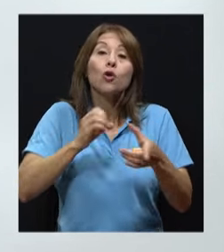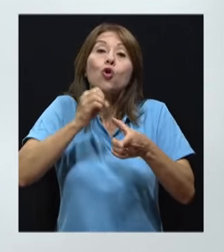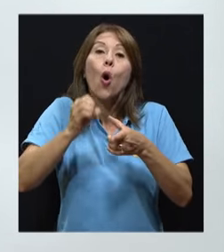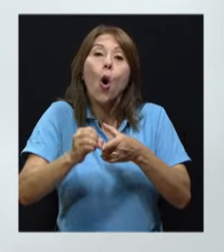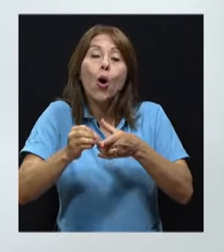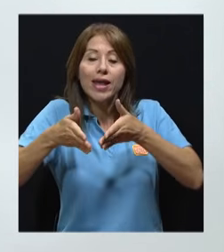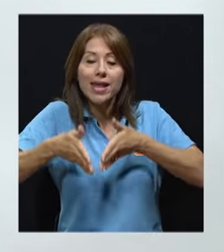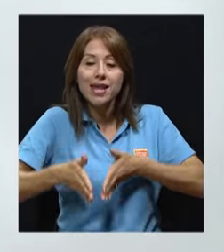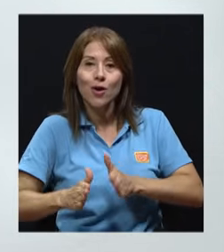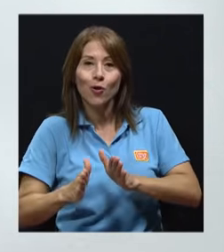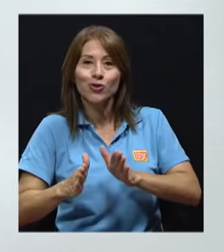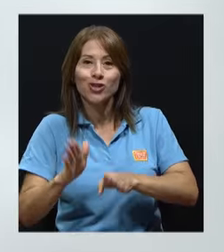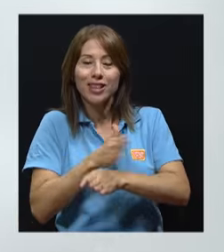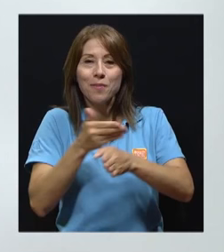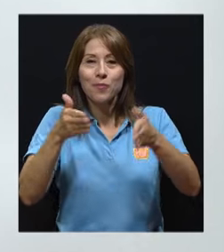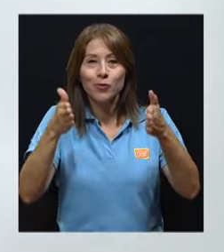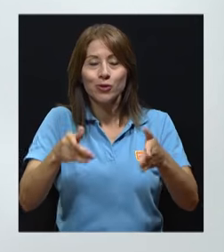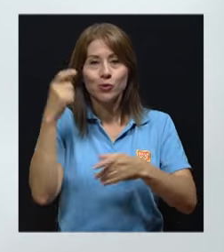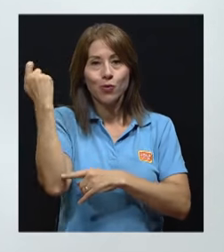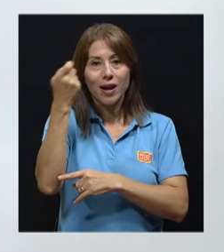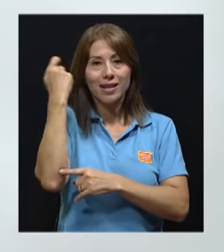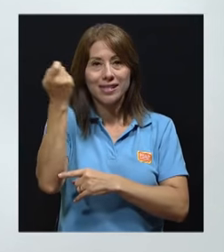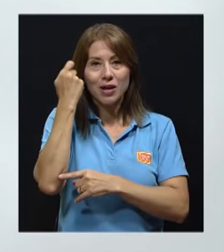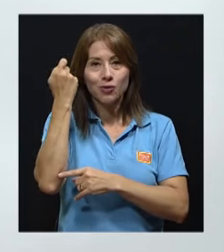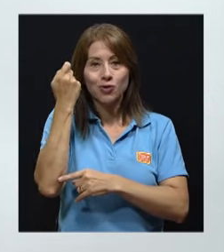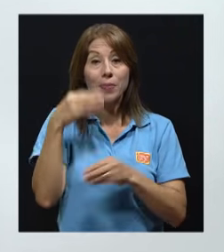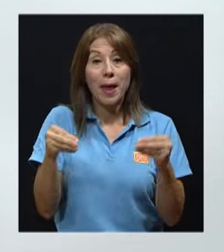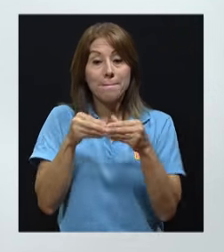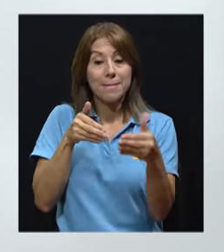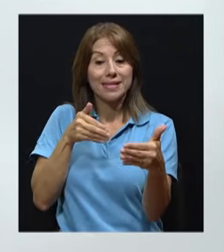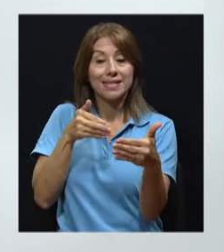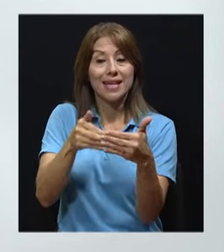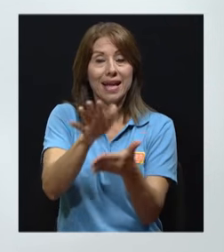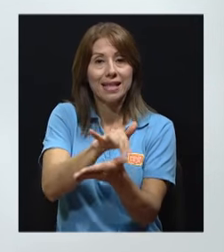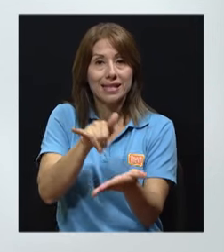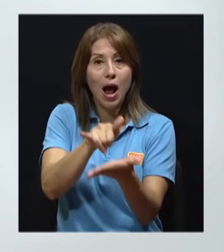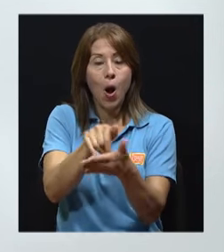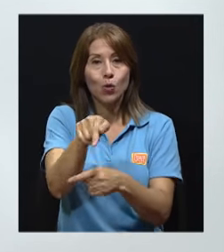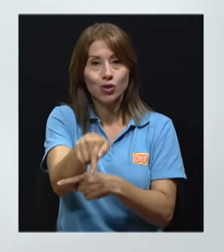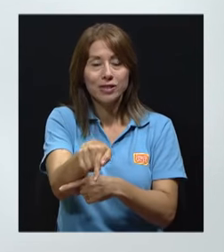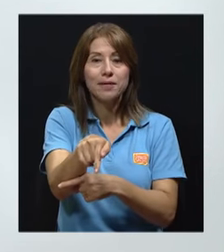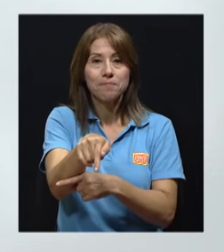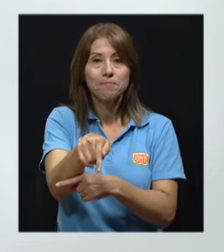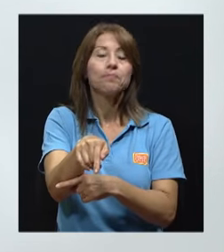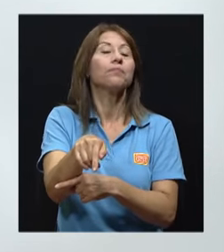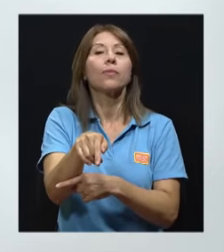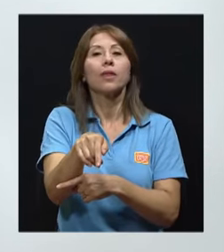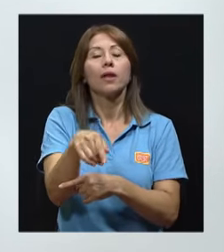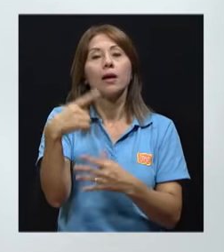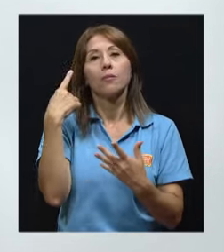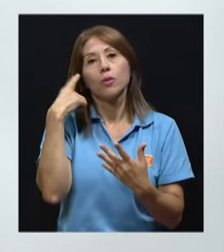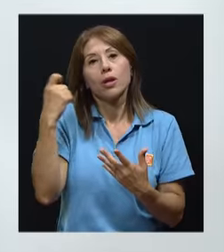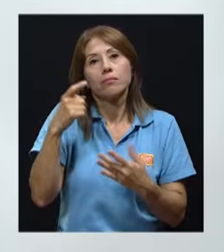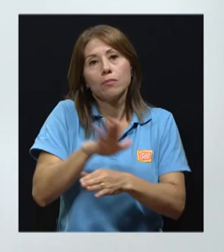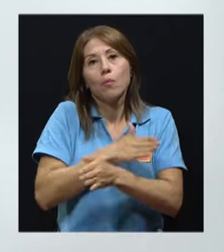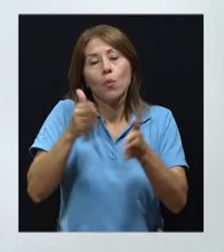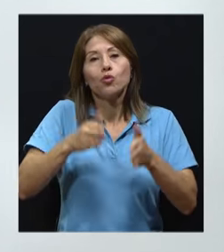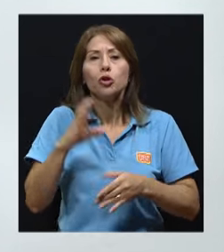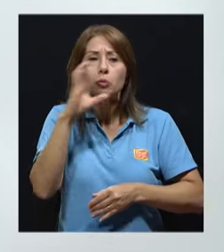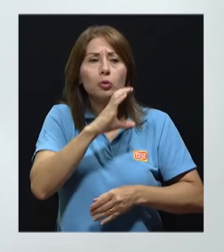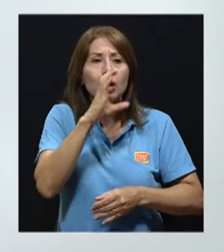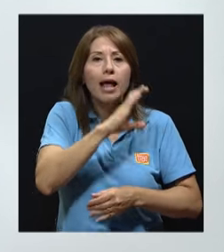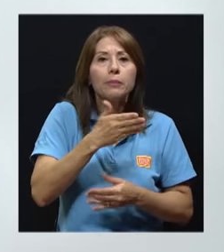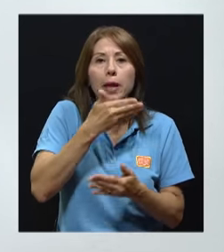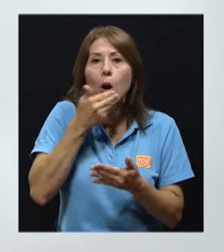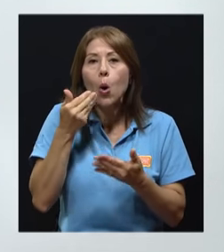músicos guanacastecos eh siguiendo hacia la capital en este recorrido que hacían los músicos en busca